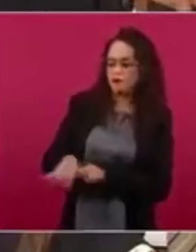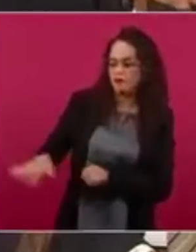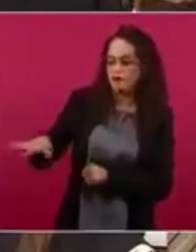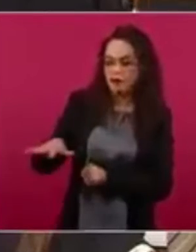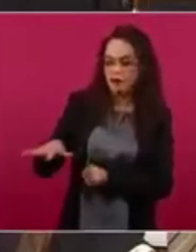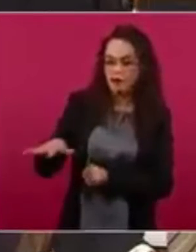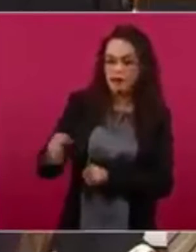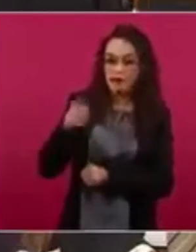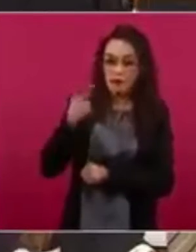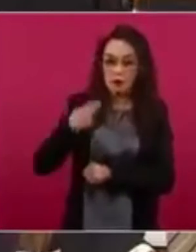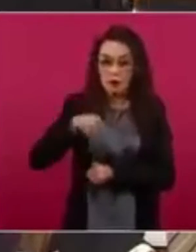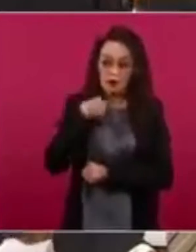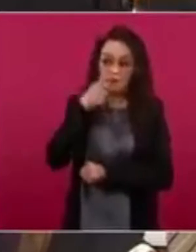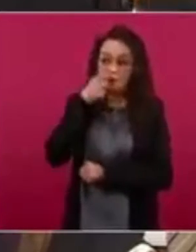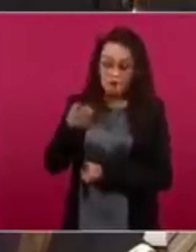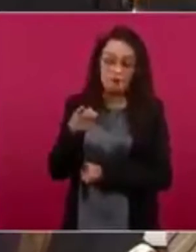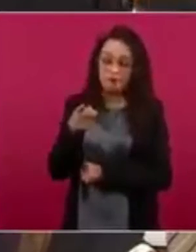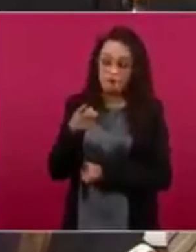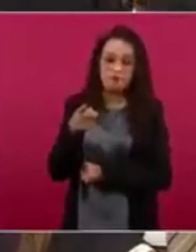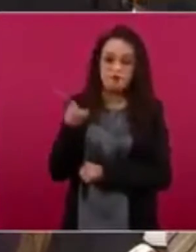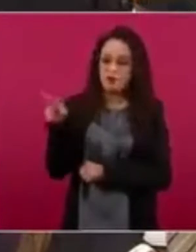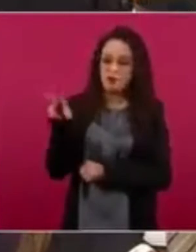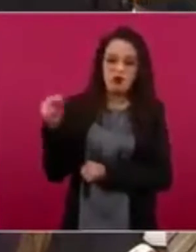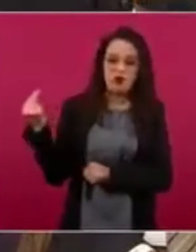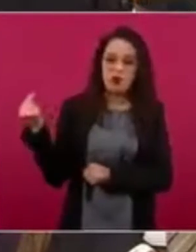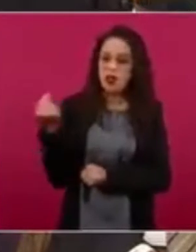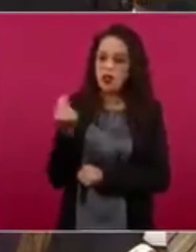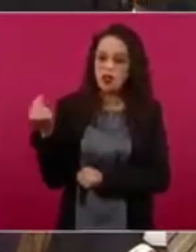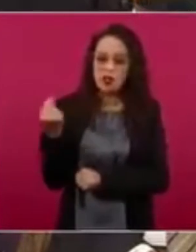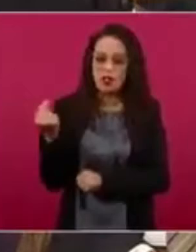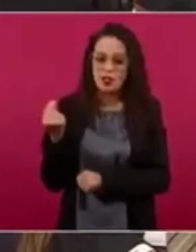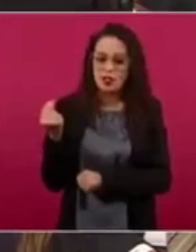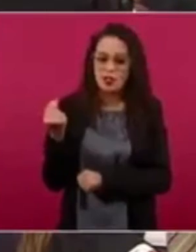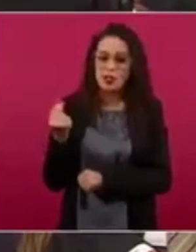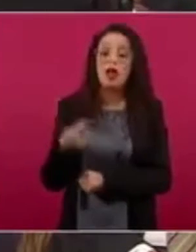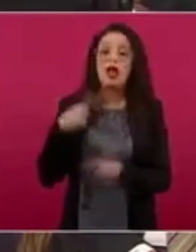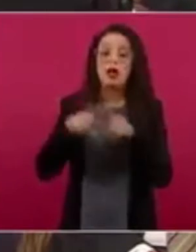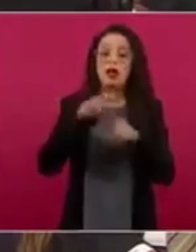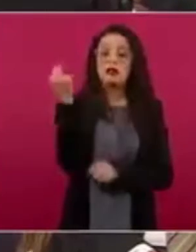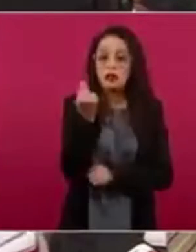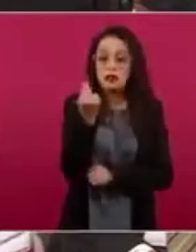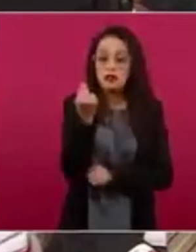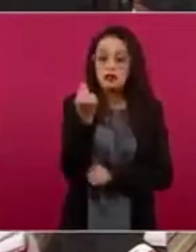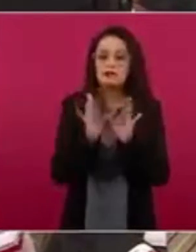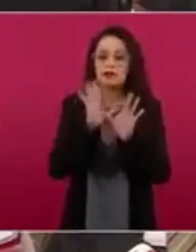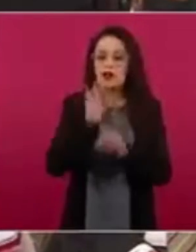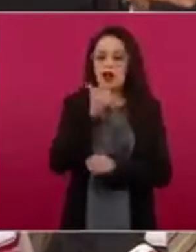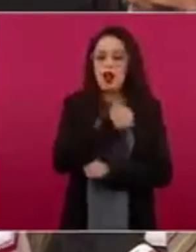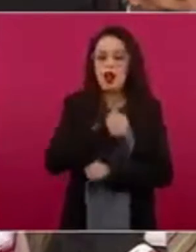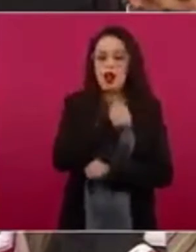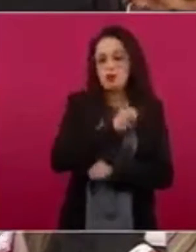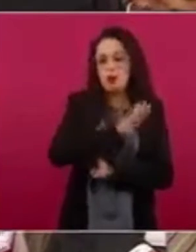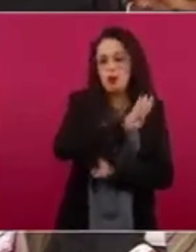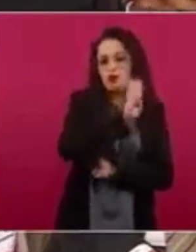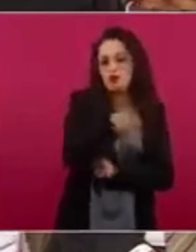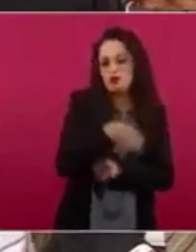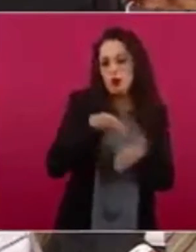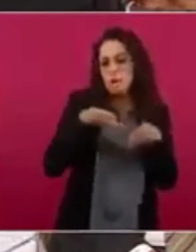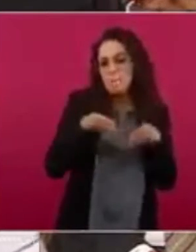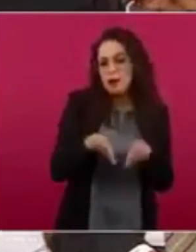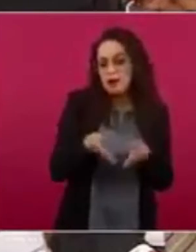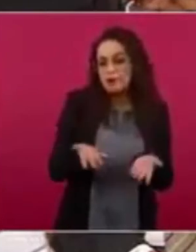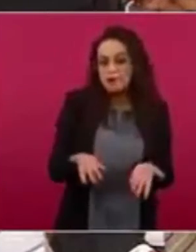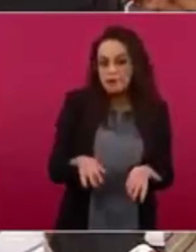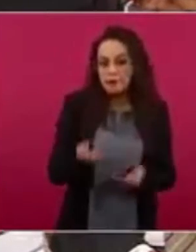seguimos sosteniendo no lo necesitan y más lo que los necesitan hoy están muertos porque se los negaron? ¿Por qué? Pues porque, bueno, el favor